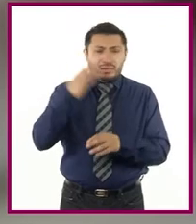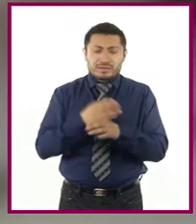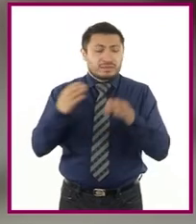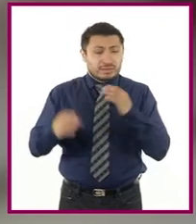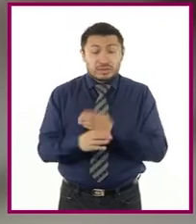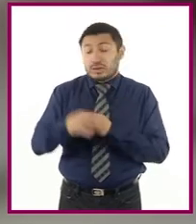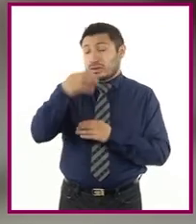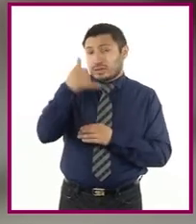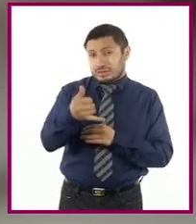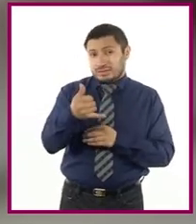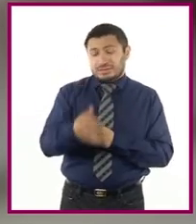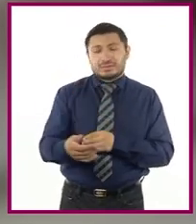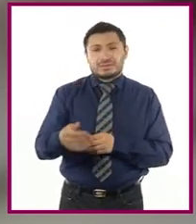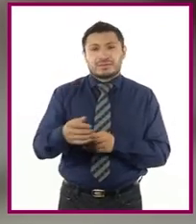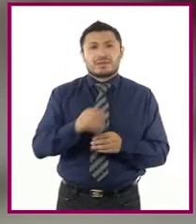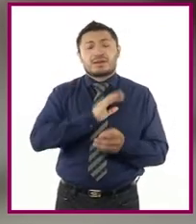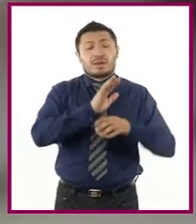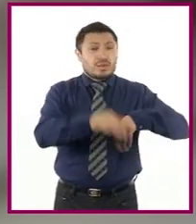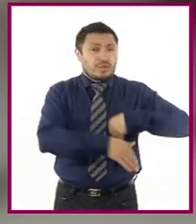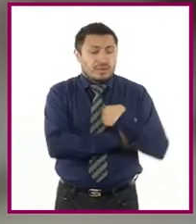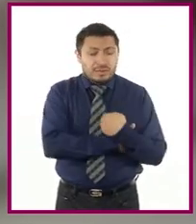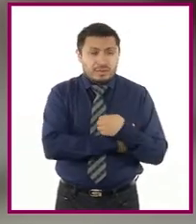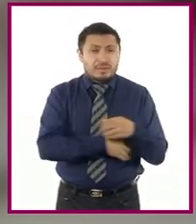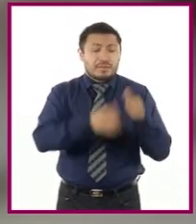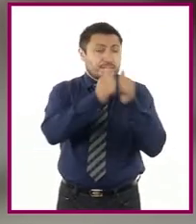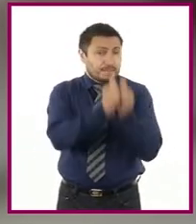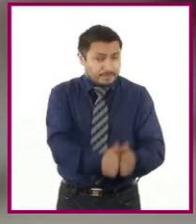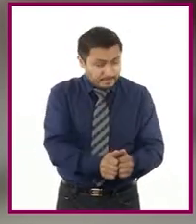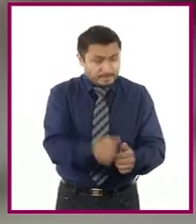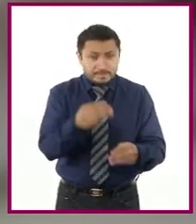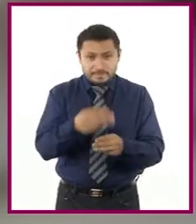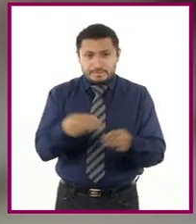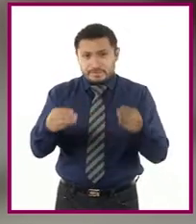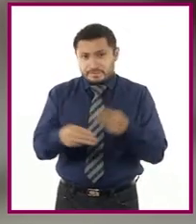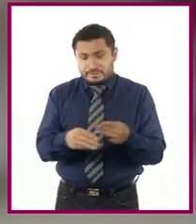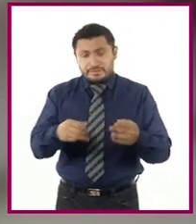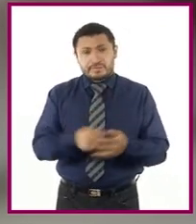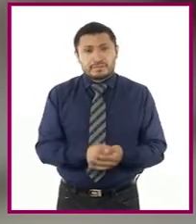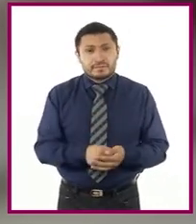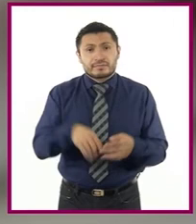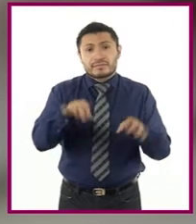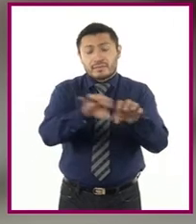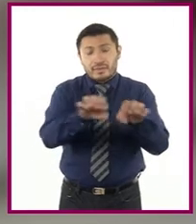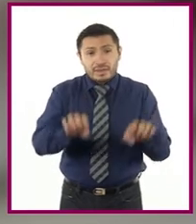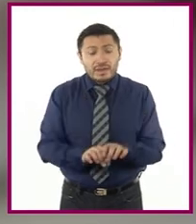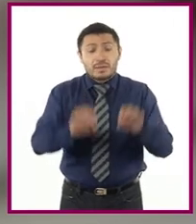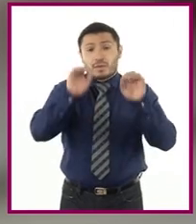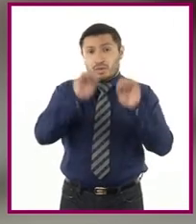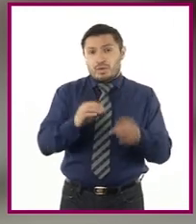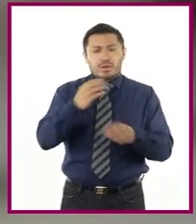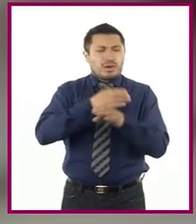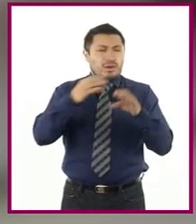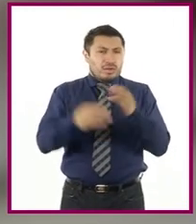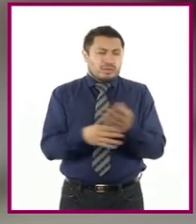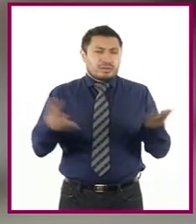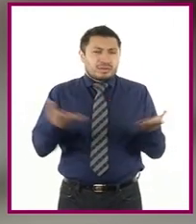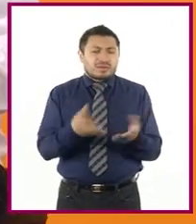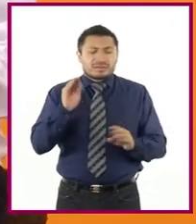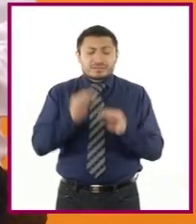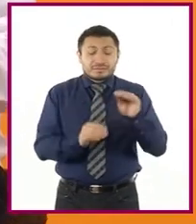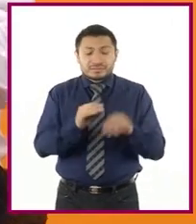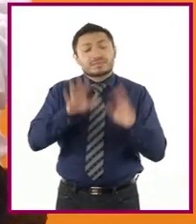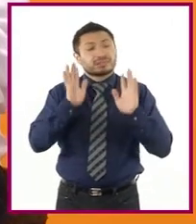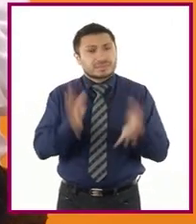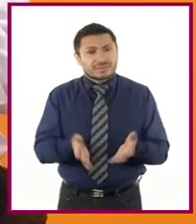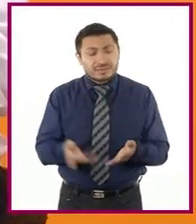y almacenamiento permanente de materiales. Equipo o el producto recién generado. Es